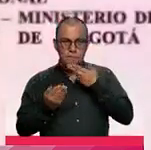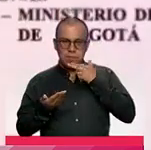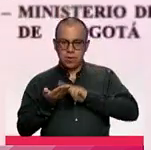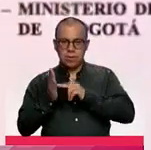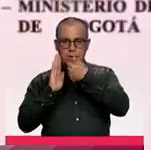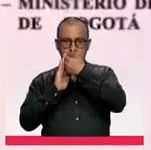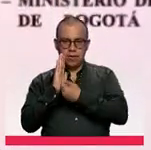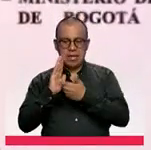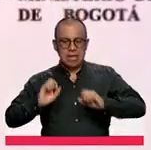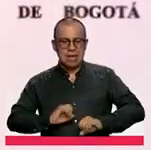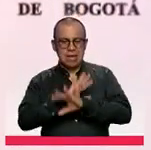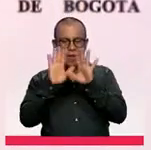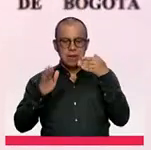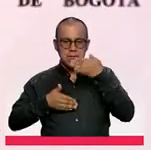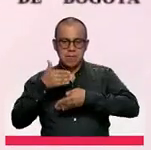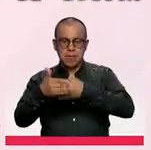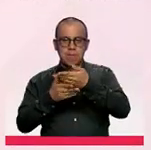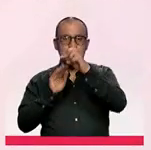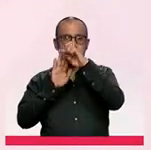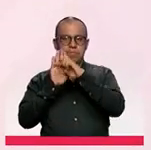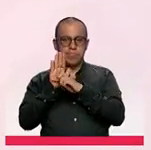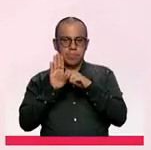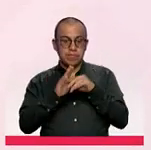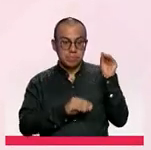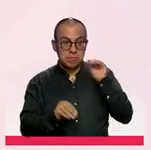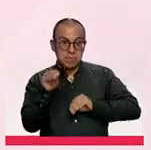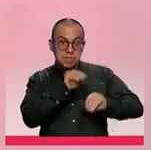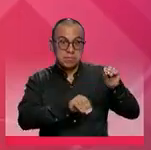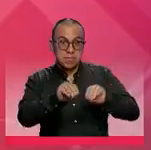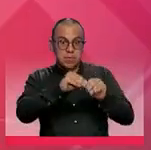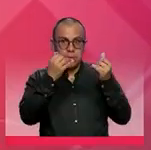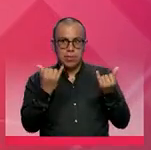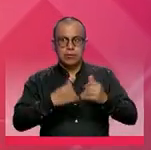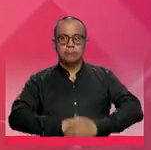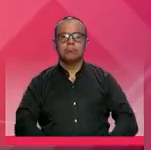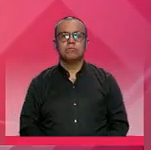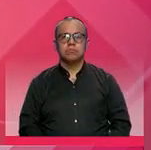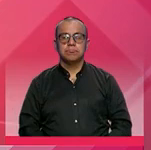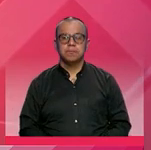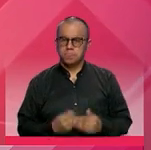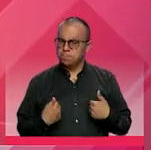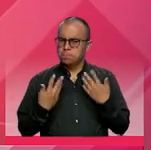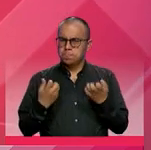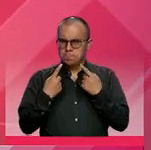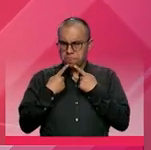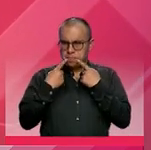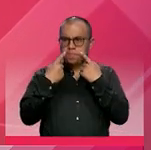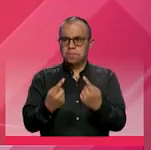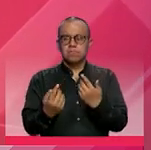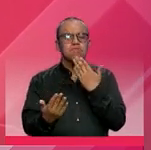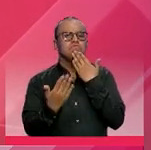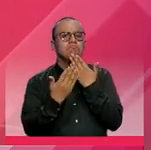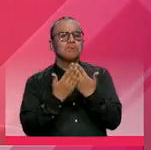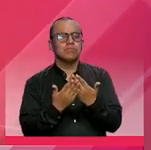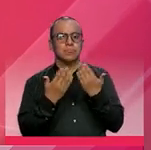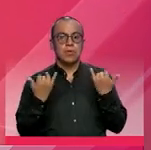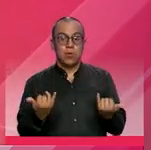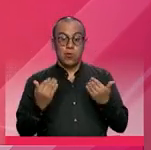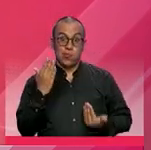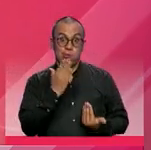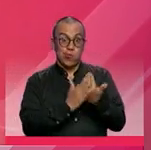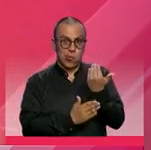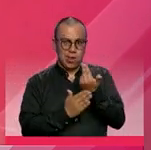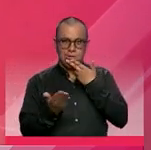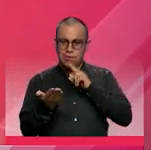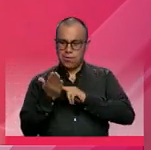tribunal aclaró los alcances del protocolo que está en elaboración. Quiero agradecer que en este nuevo